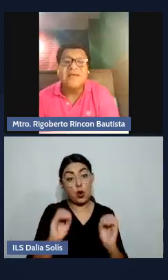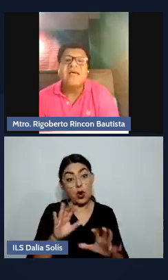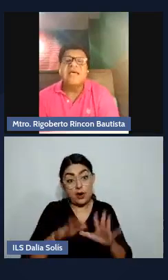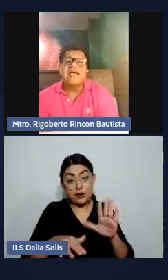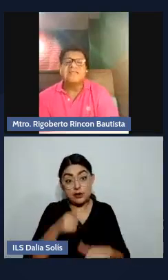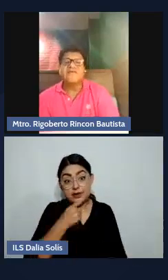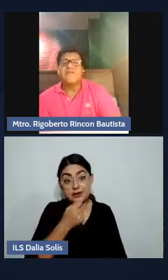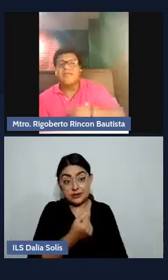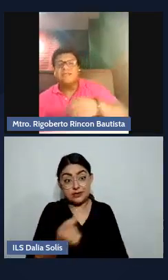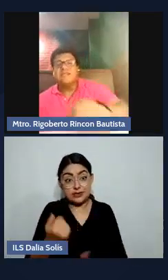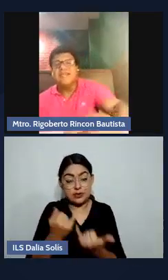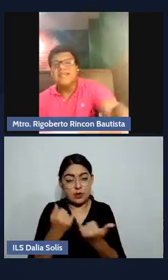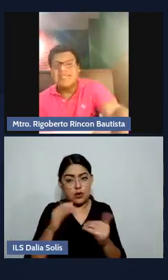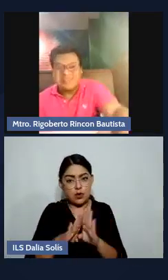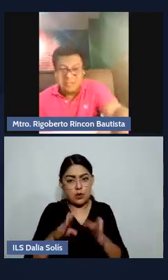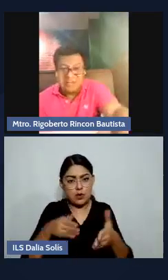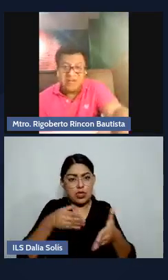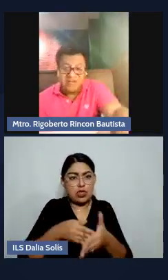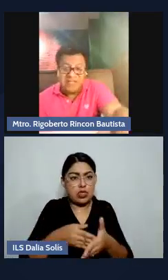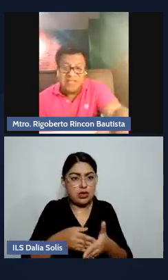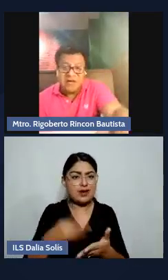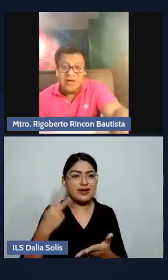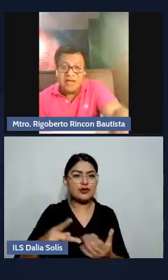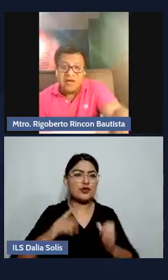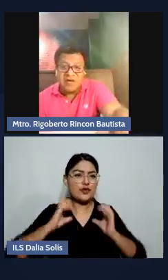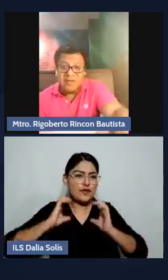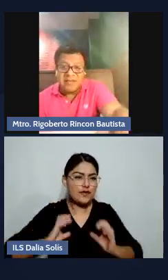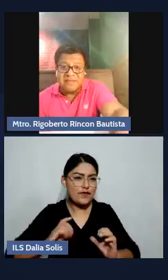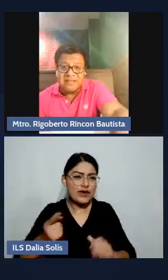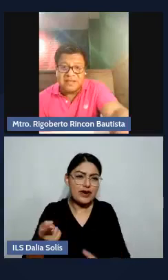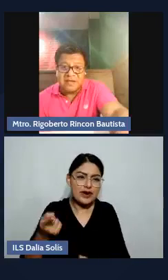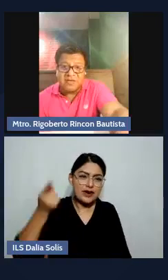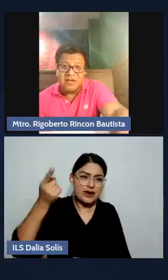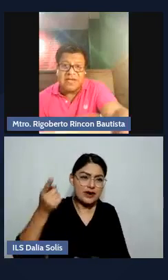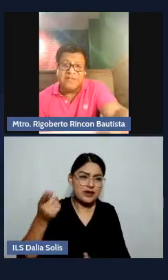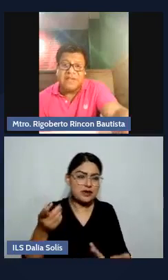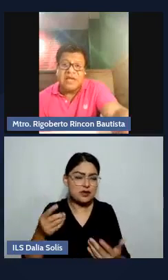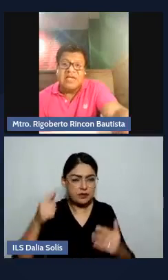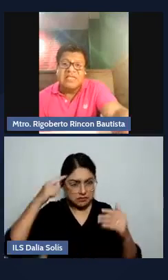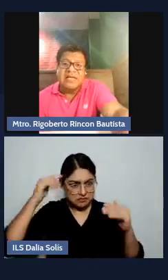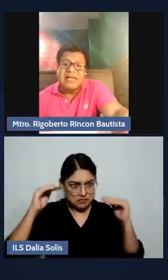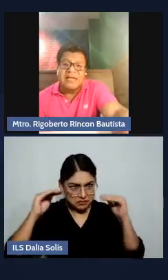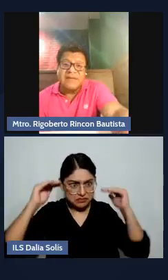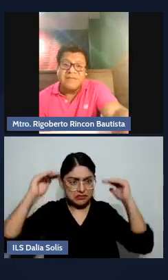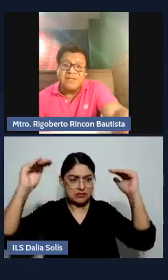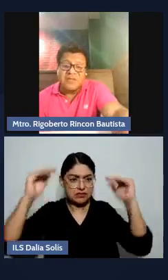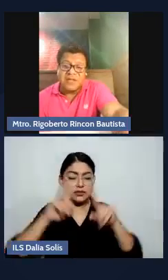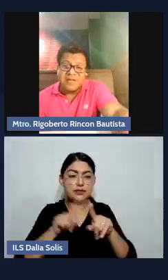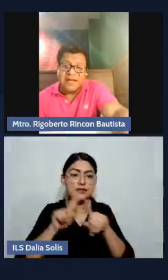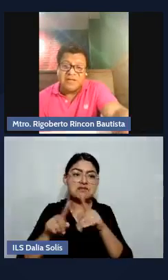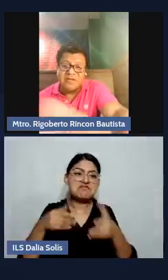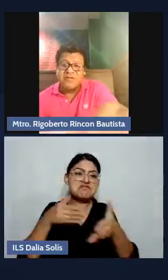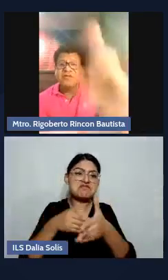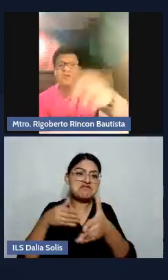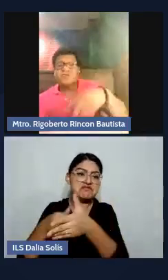como limitar el crecimiento físico y completamente neuronal. Ya habíamos observado